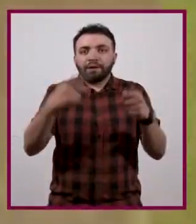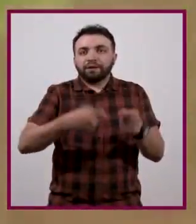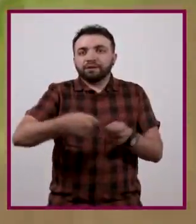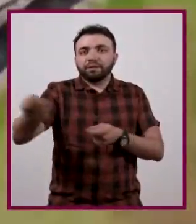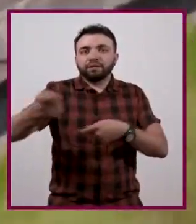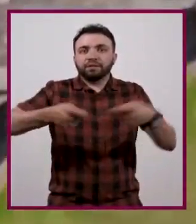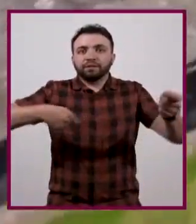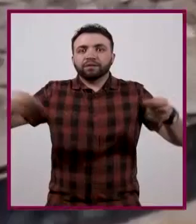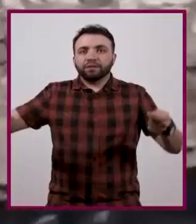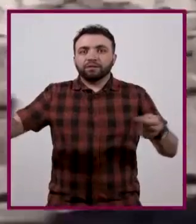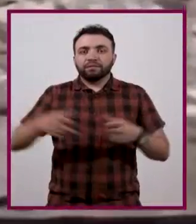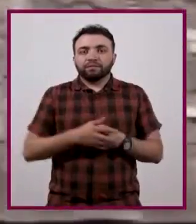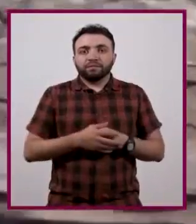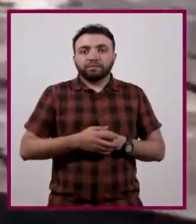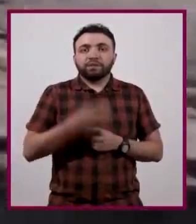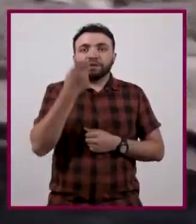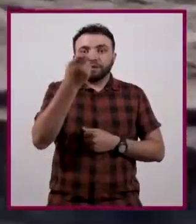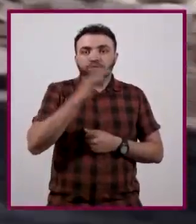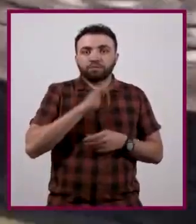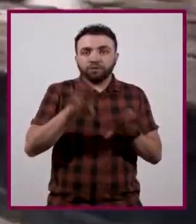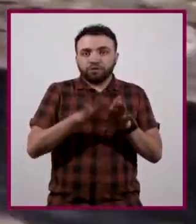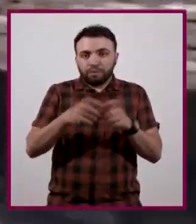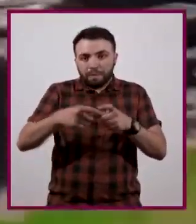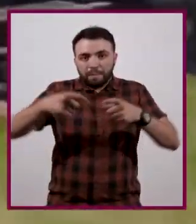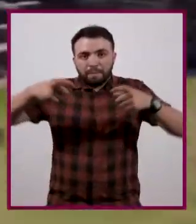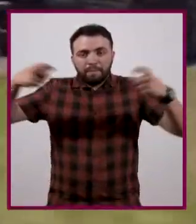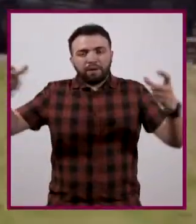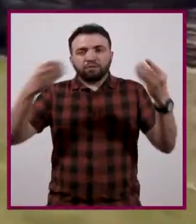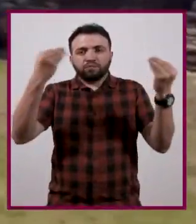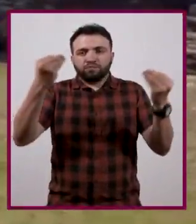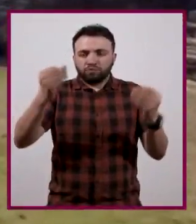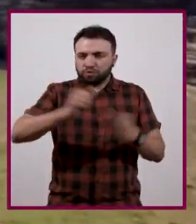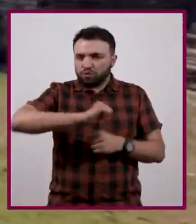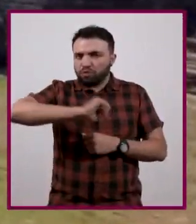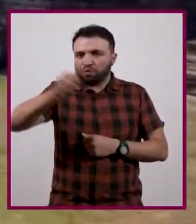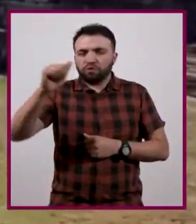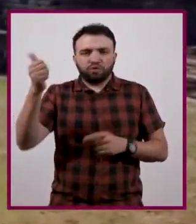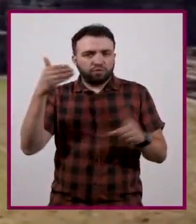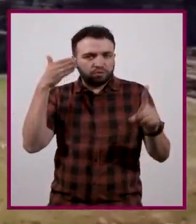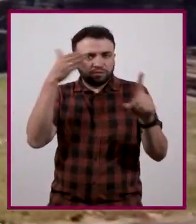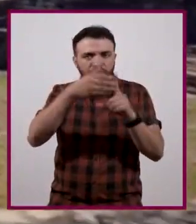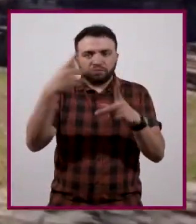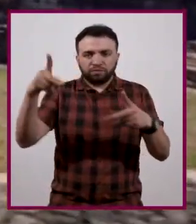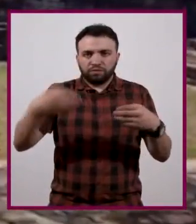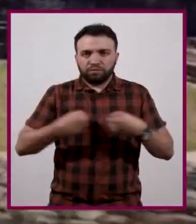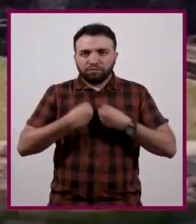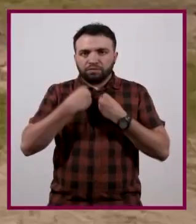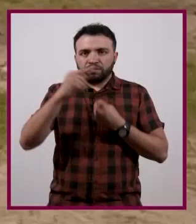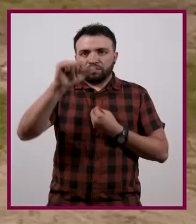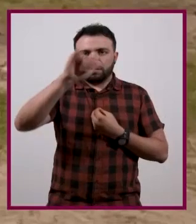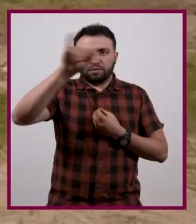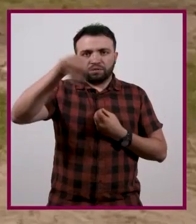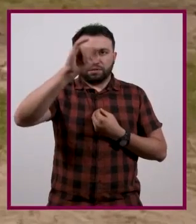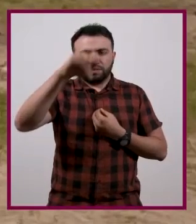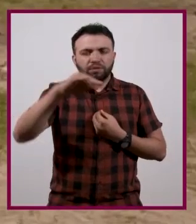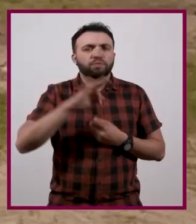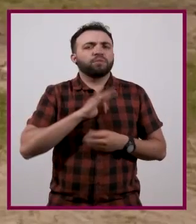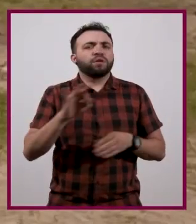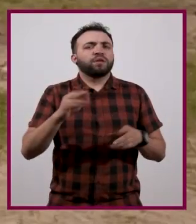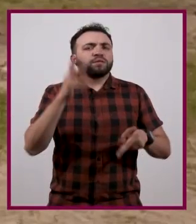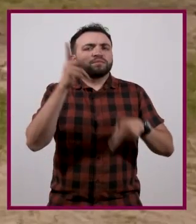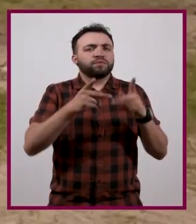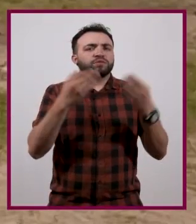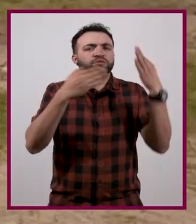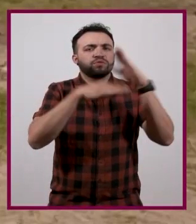Estado. Y eso puede extenderse hacia muchos otros aspectos de la vida del Tajín. ¿Nos puede hablar sobre